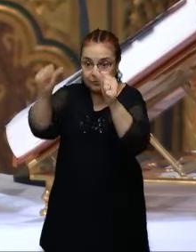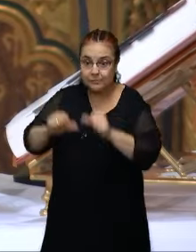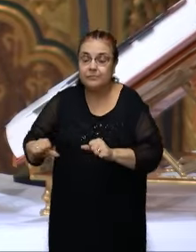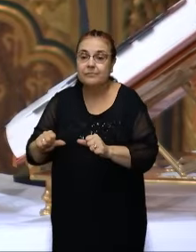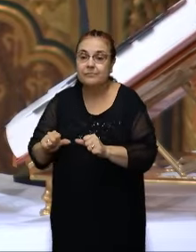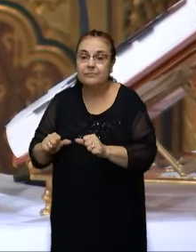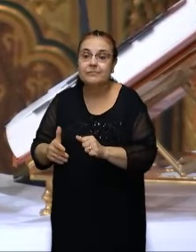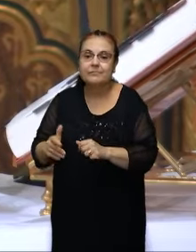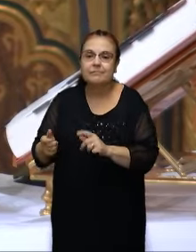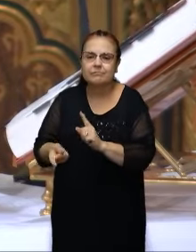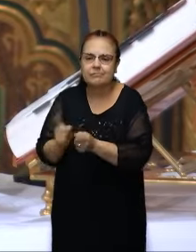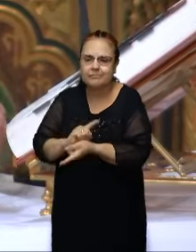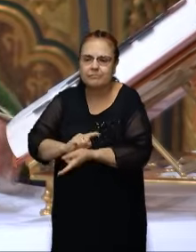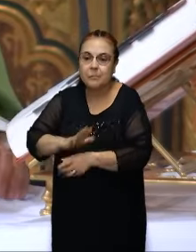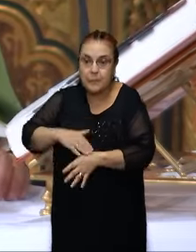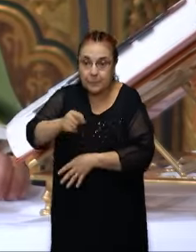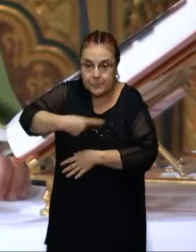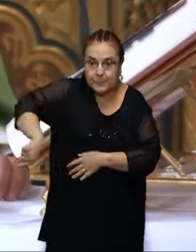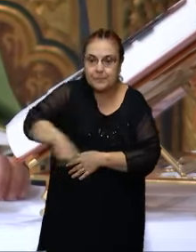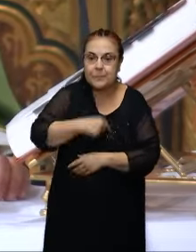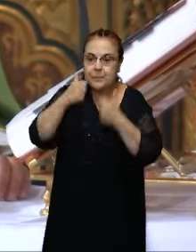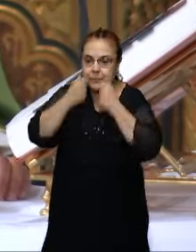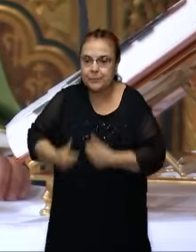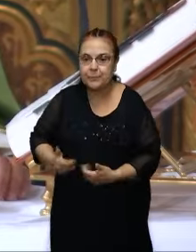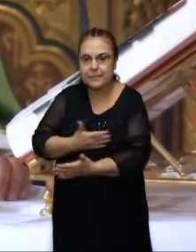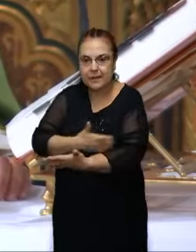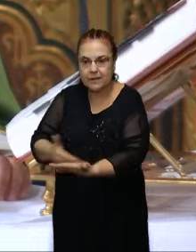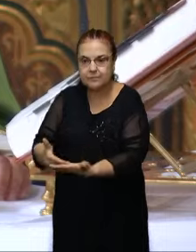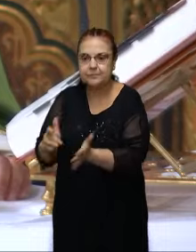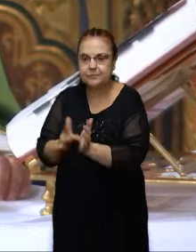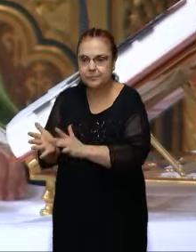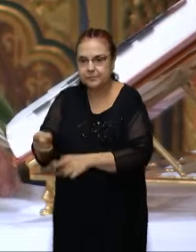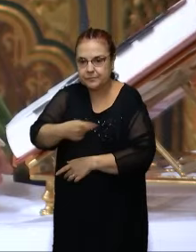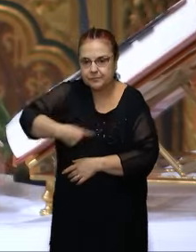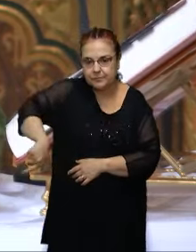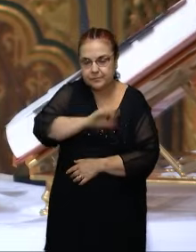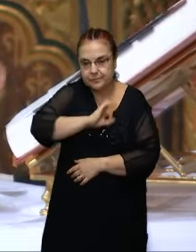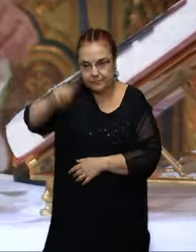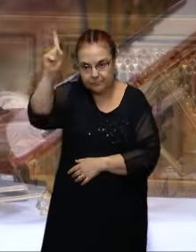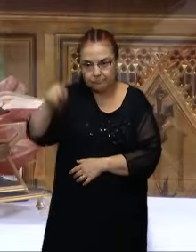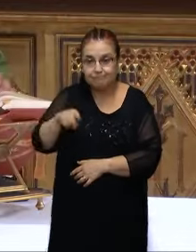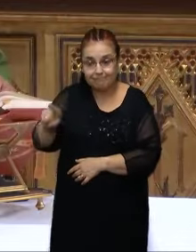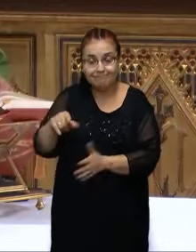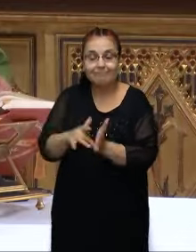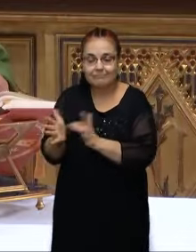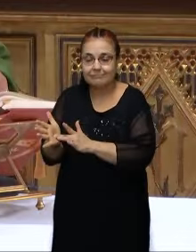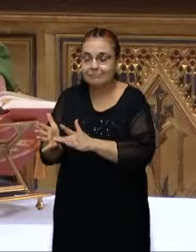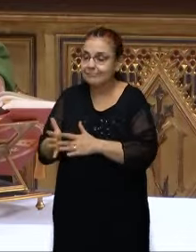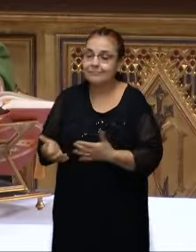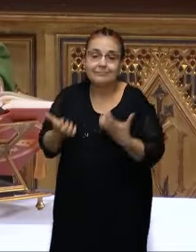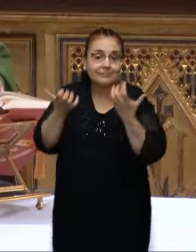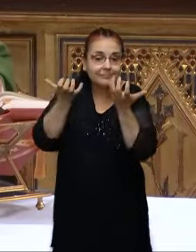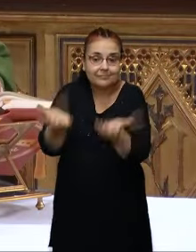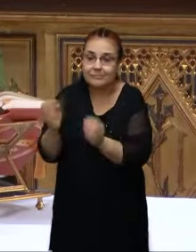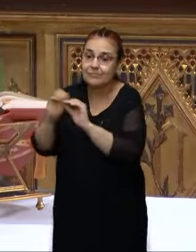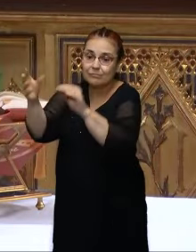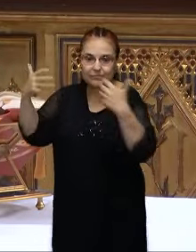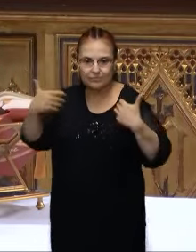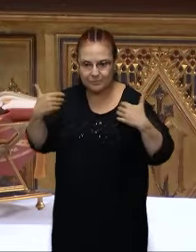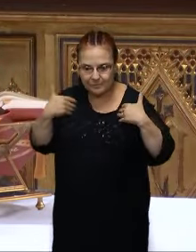Espíritu, de manera que se conviertan para nosotros en el cuerpo y la sangre de Jesucristo nuestro Señor, el cual, cuando iba a